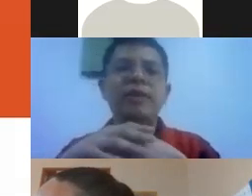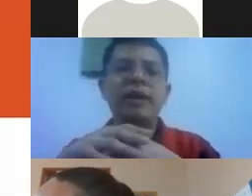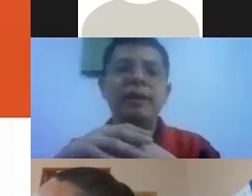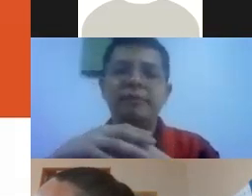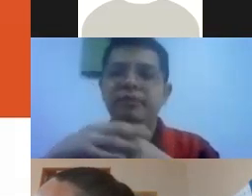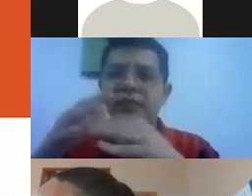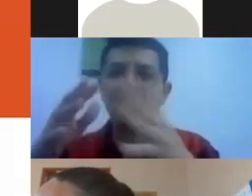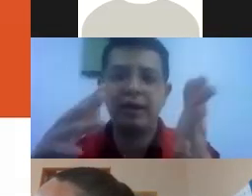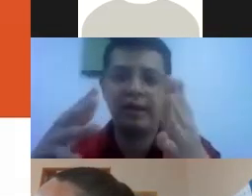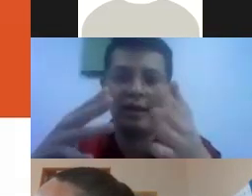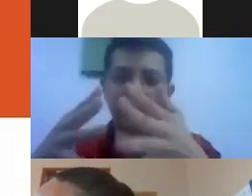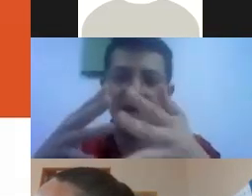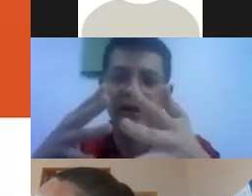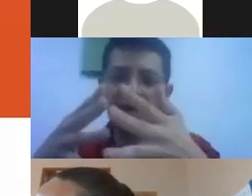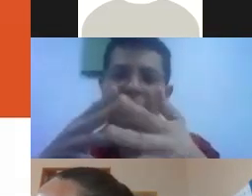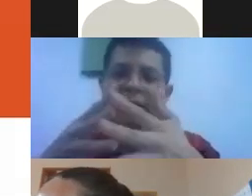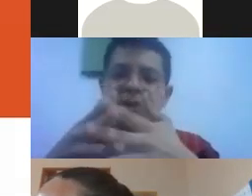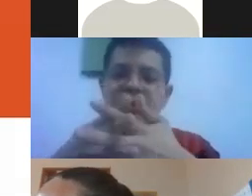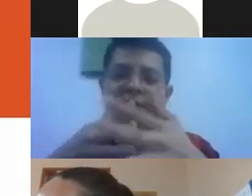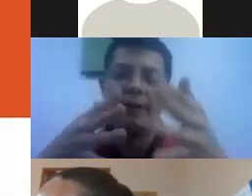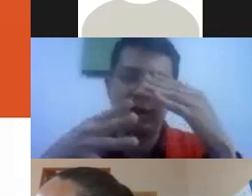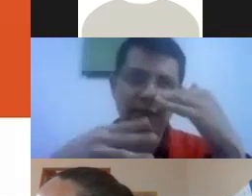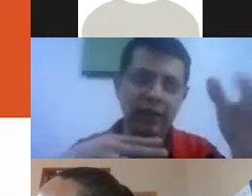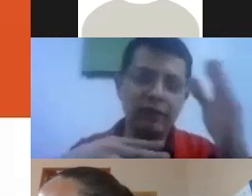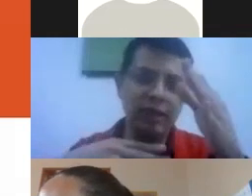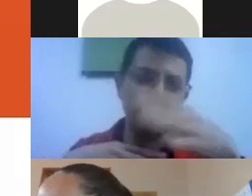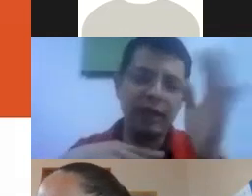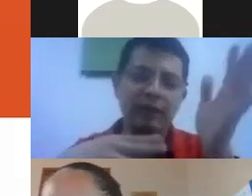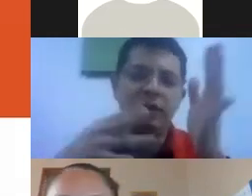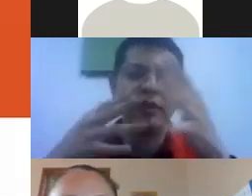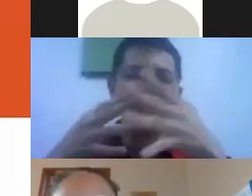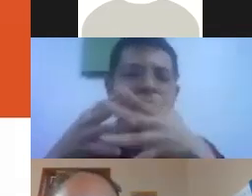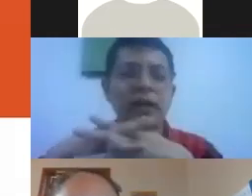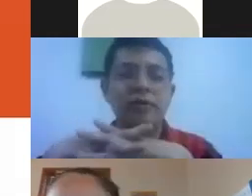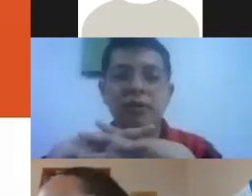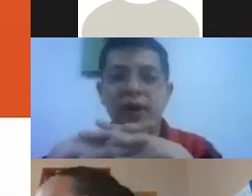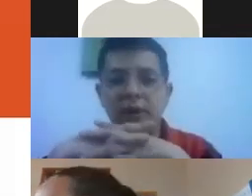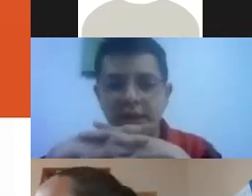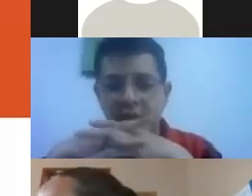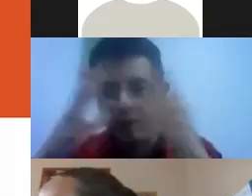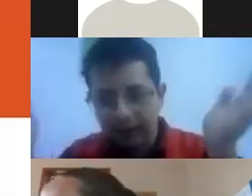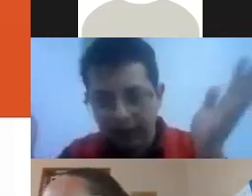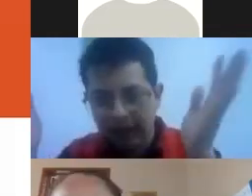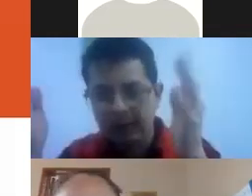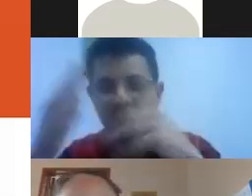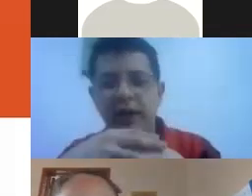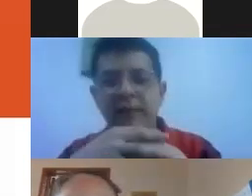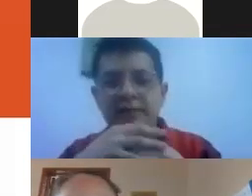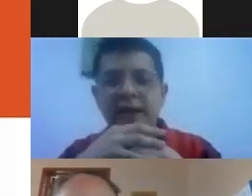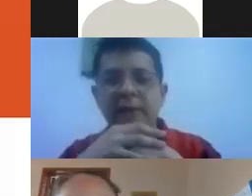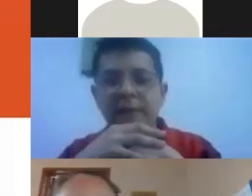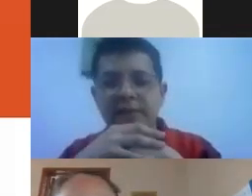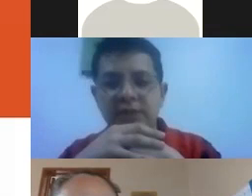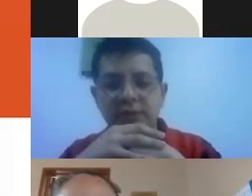les comentaba. ¿Qué pasaba si yo mezclaba aceite de cocina que está quemando y le rocío agua? Se propaga